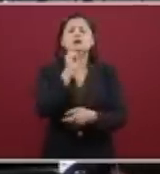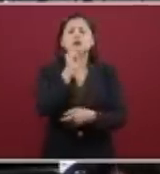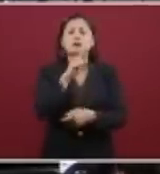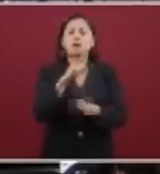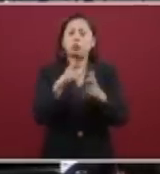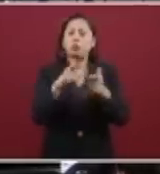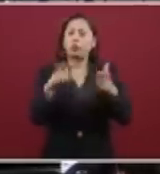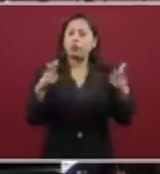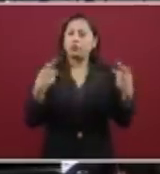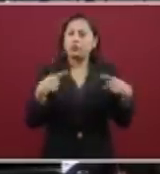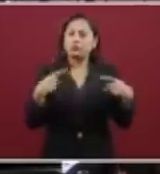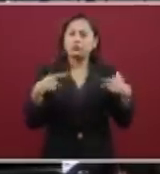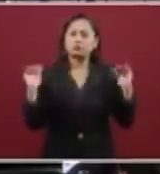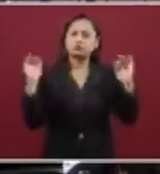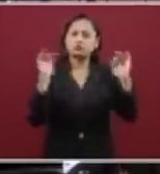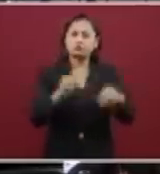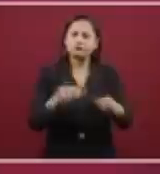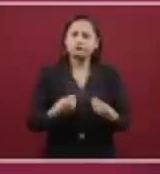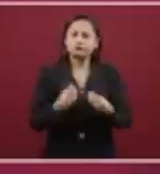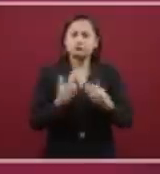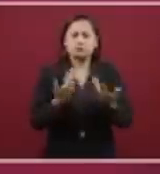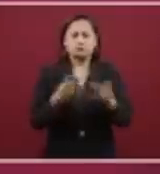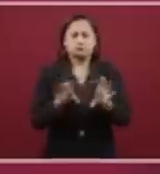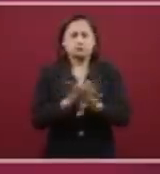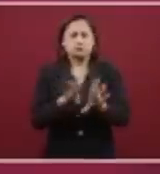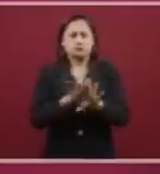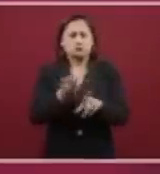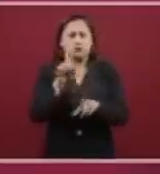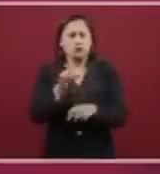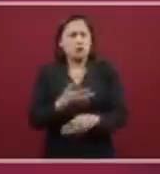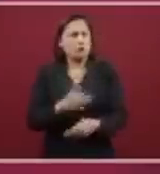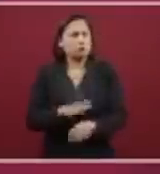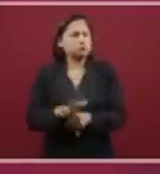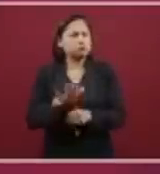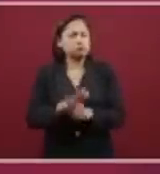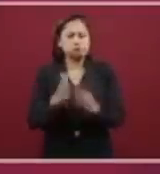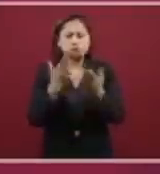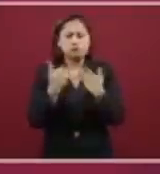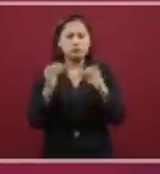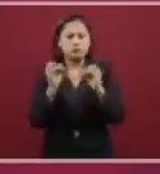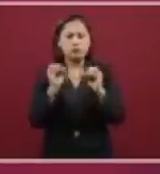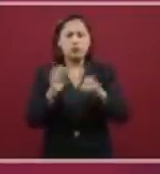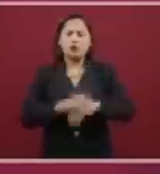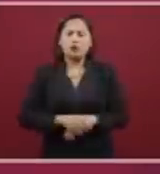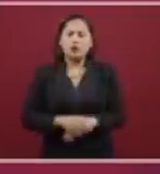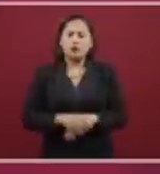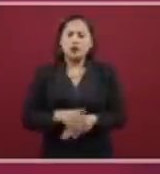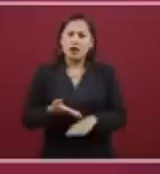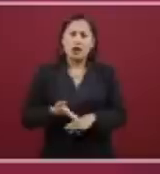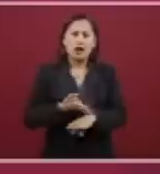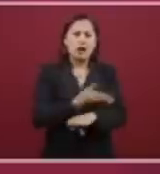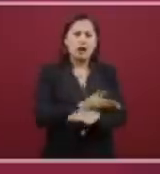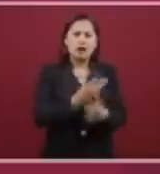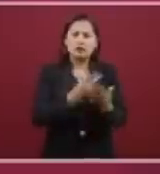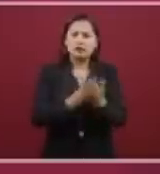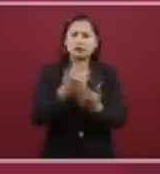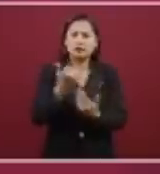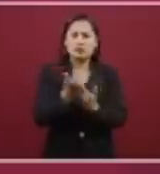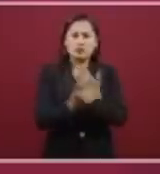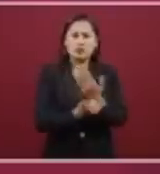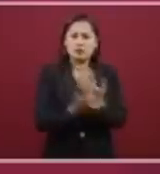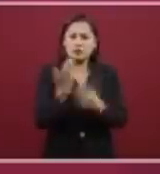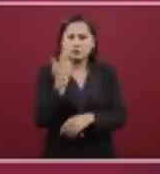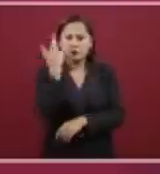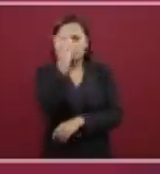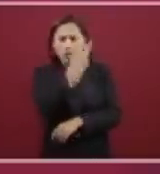esto era particularmente grave pues la construcción fue emprendida sin la existencia de planes y programas metropolitanos que contemplan